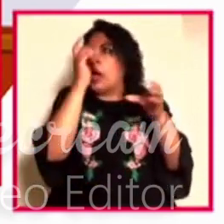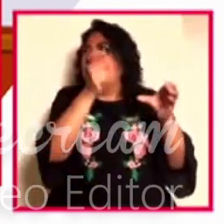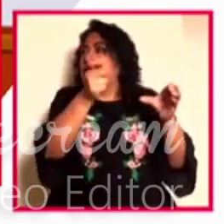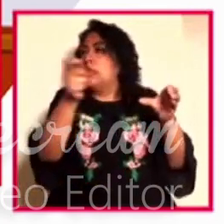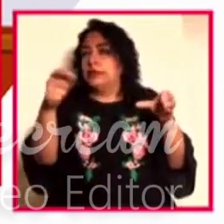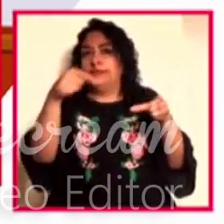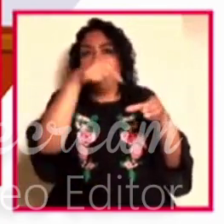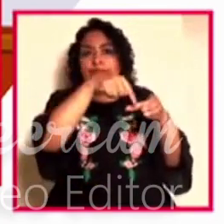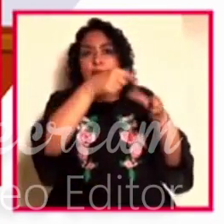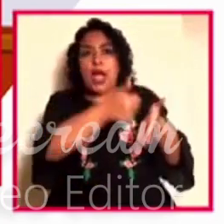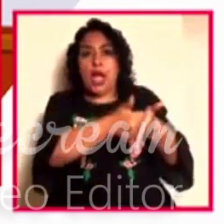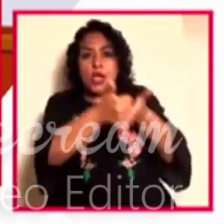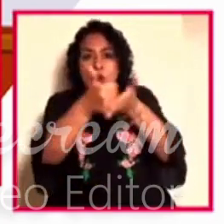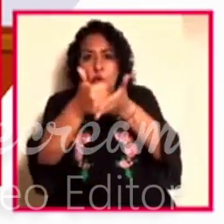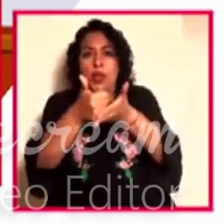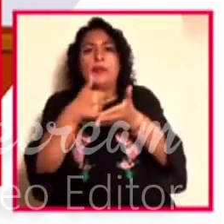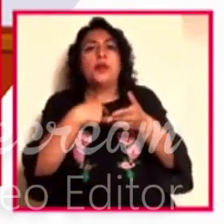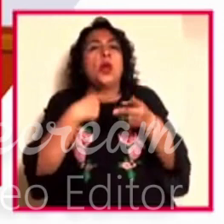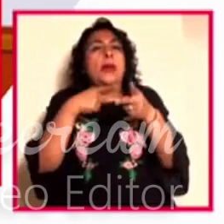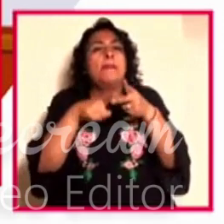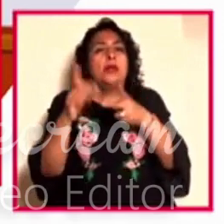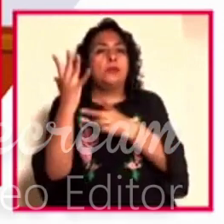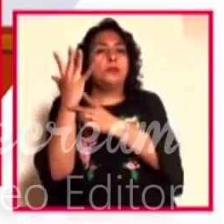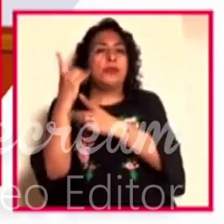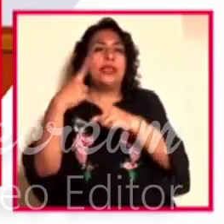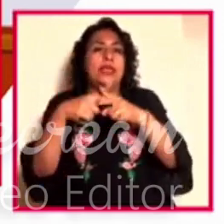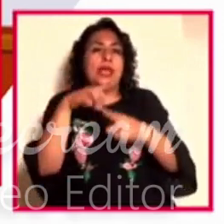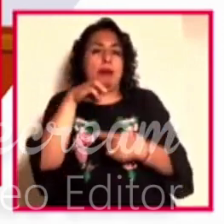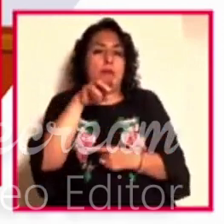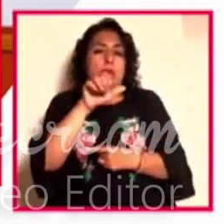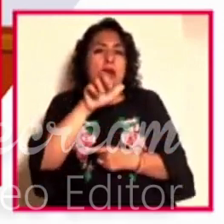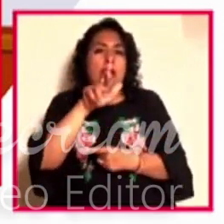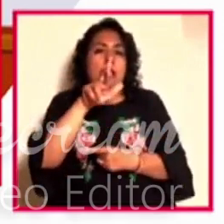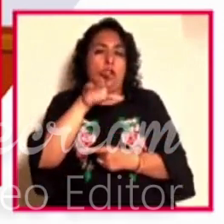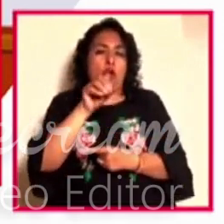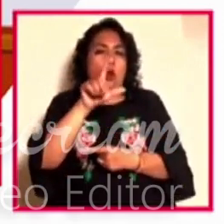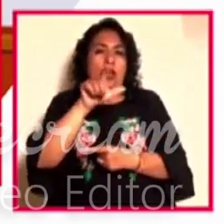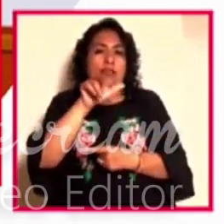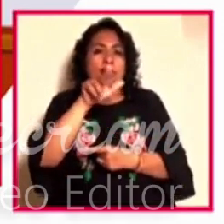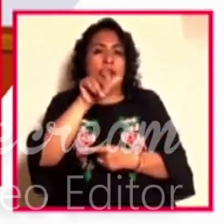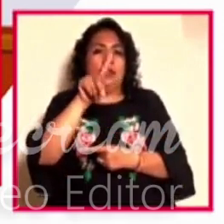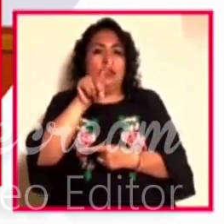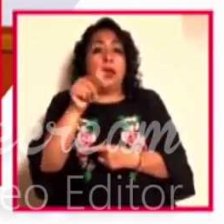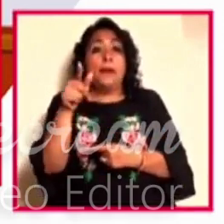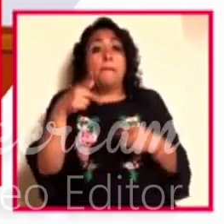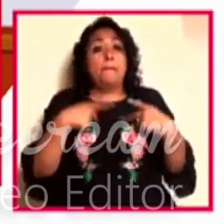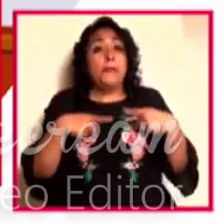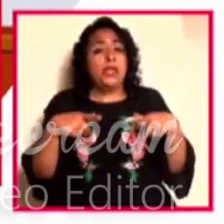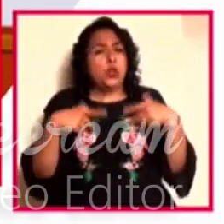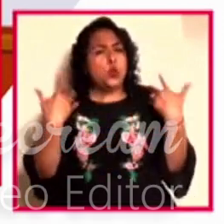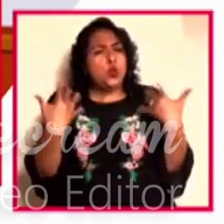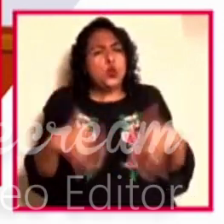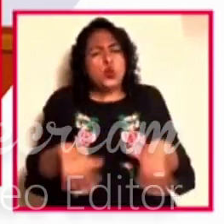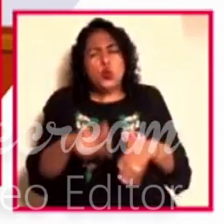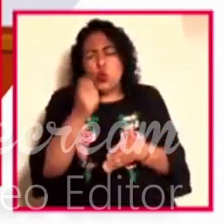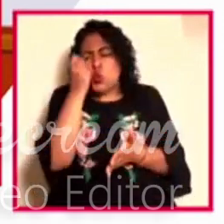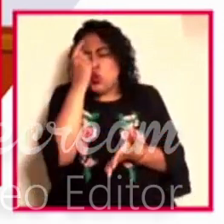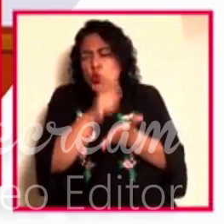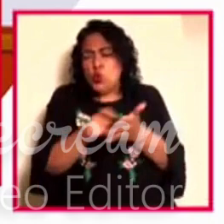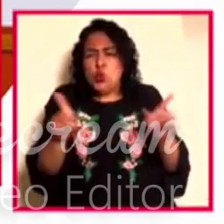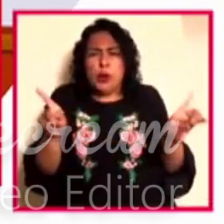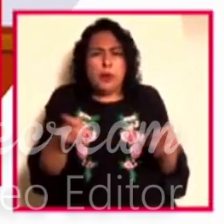Inicio con estas palabras del maestro Mario Lavista, uno de los más grandes compositores